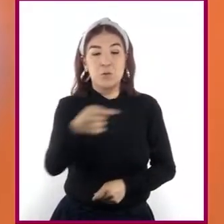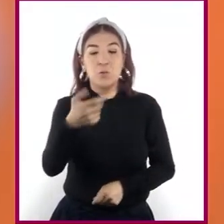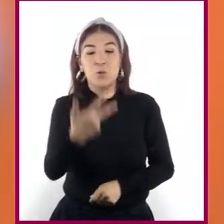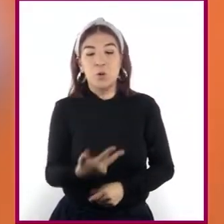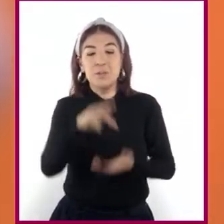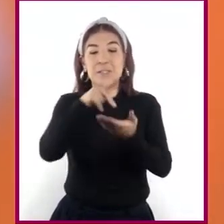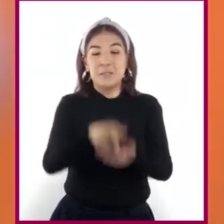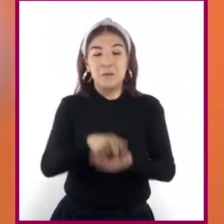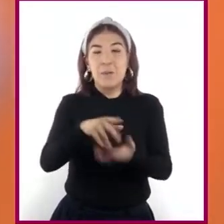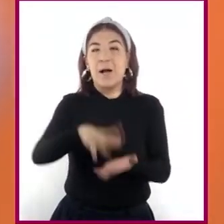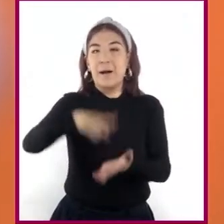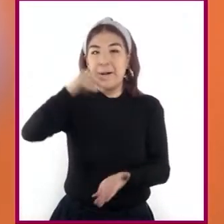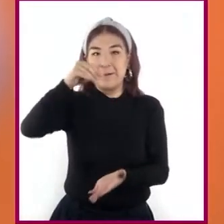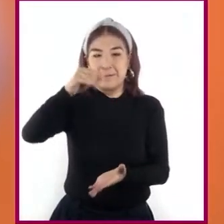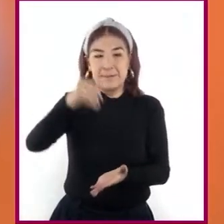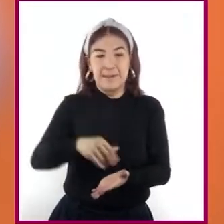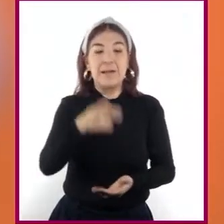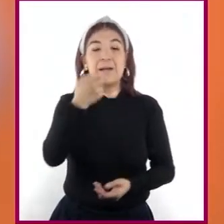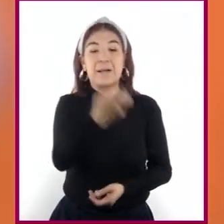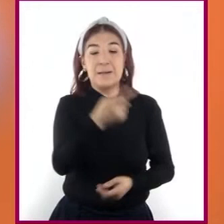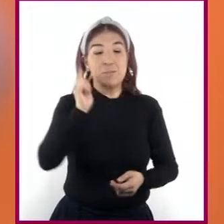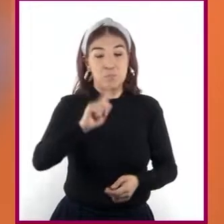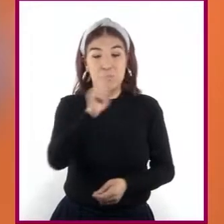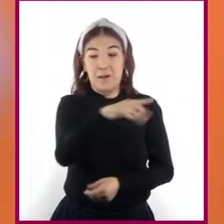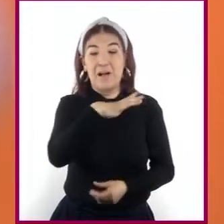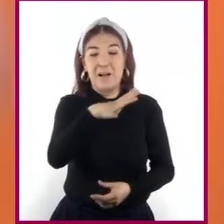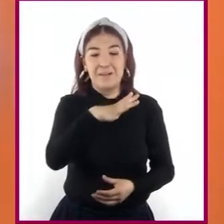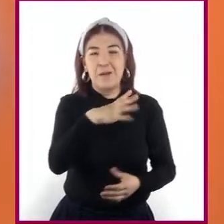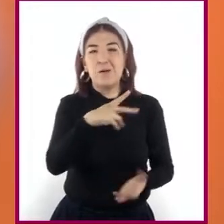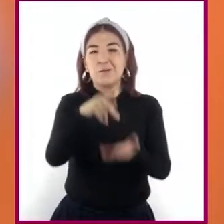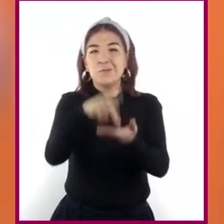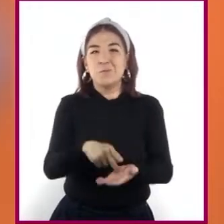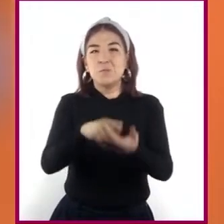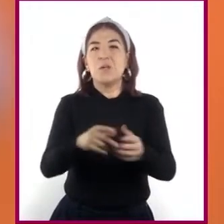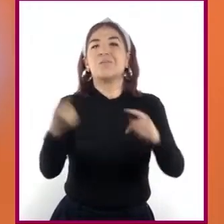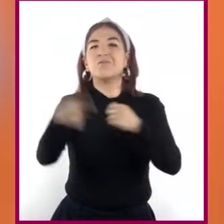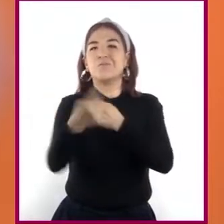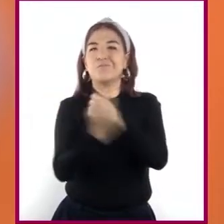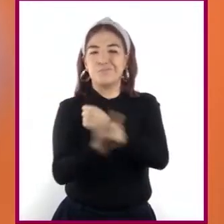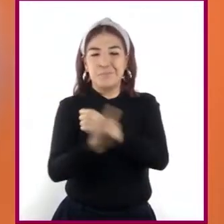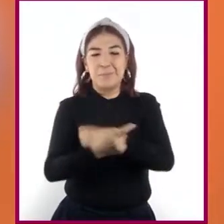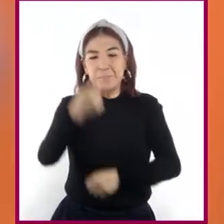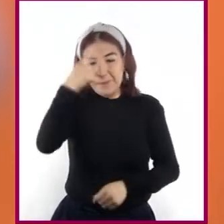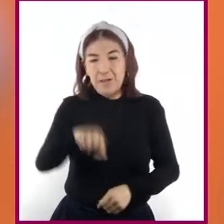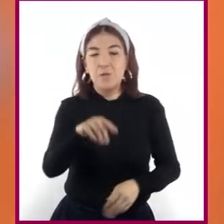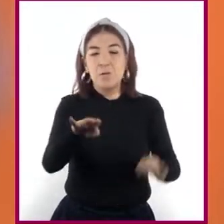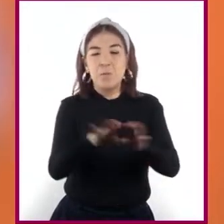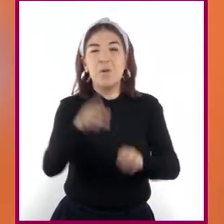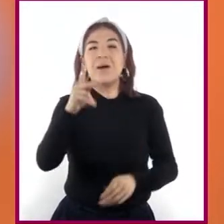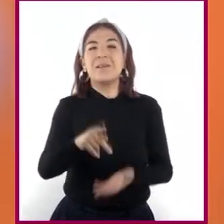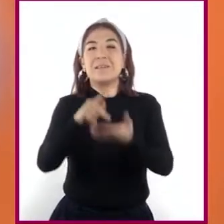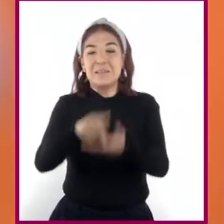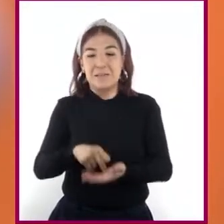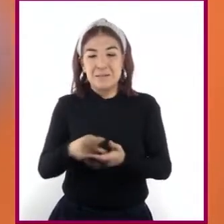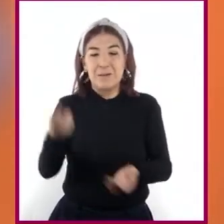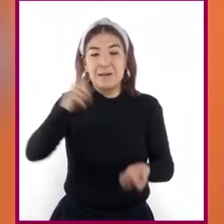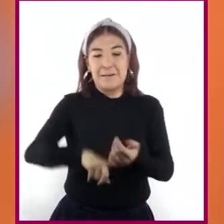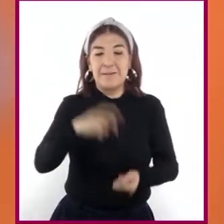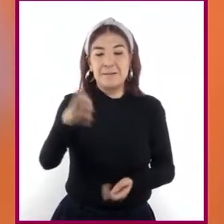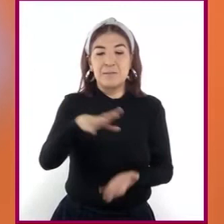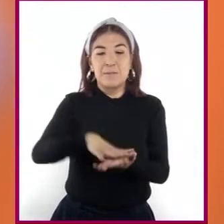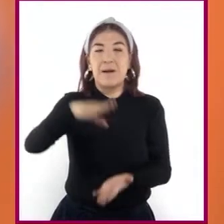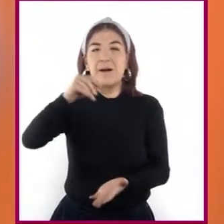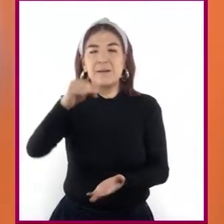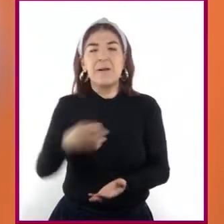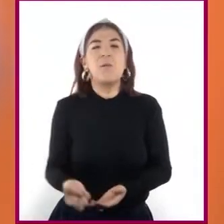de harina. Ella solo tiene una báscula digital para medir en kilogramos la porción de harina. ¿Cómo podría Marta saber qué